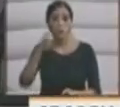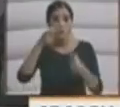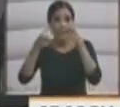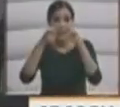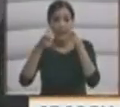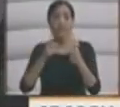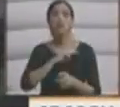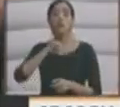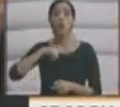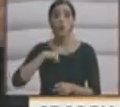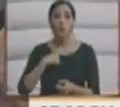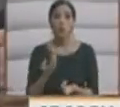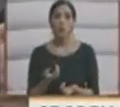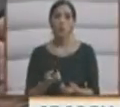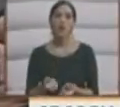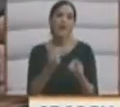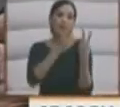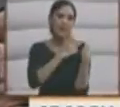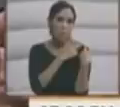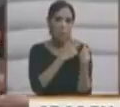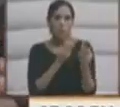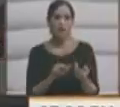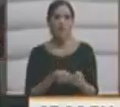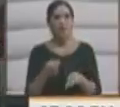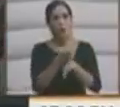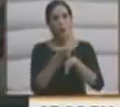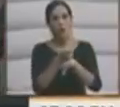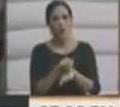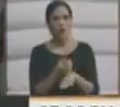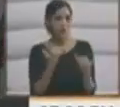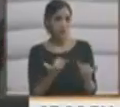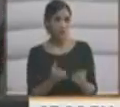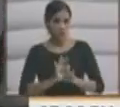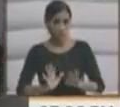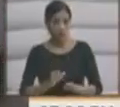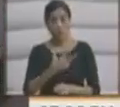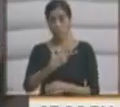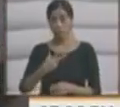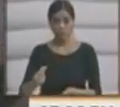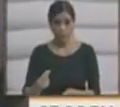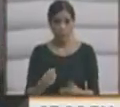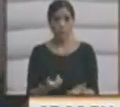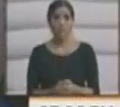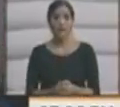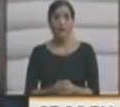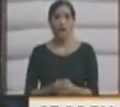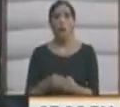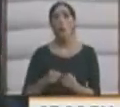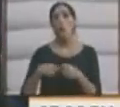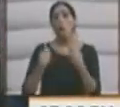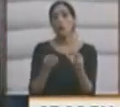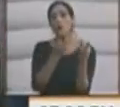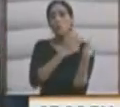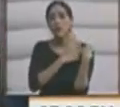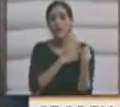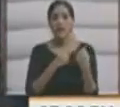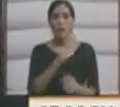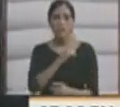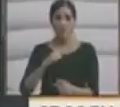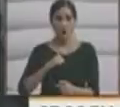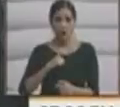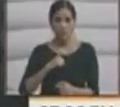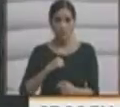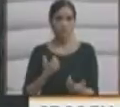dejemos todo al sector estatal, tampoco dejemos todo al sector privado. Hay una importantísima